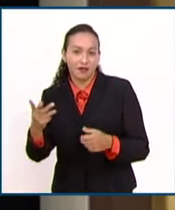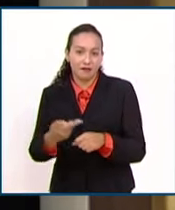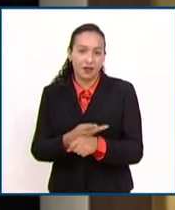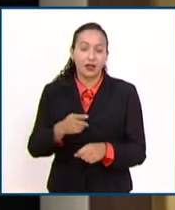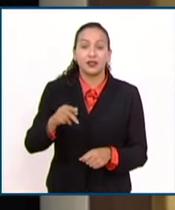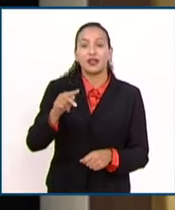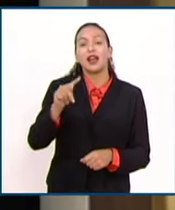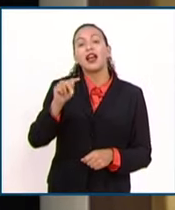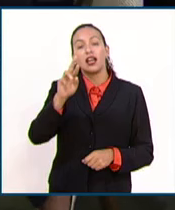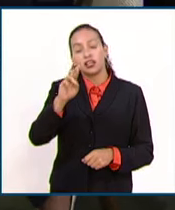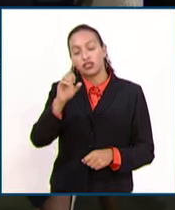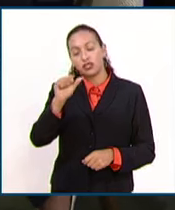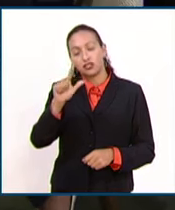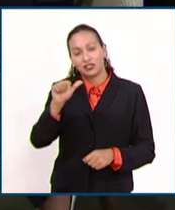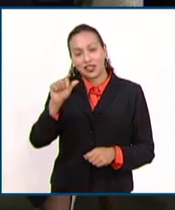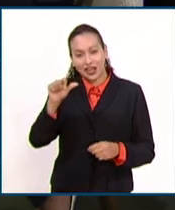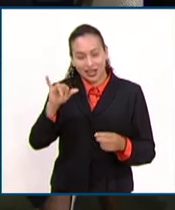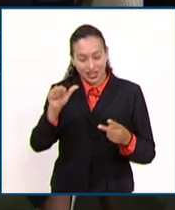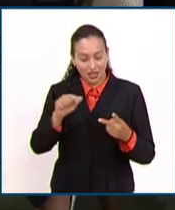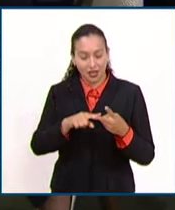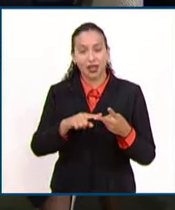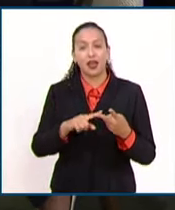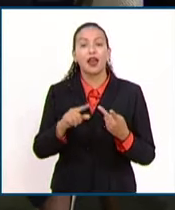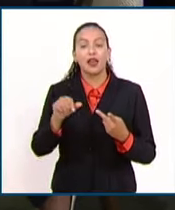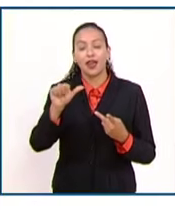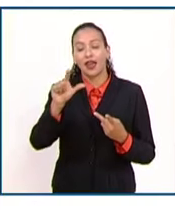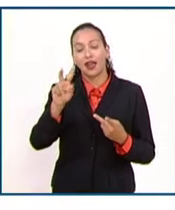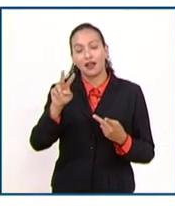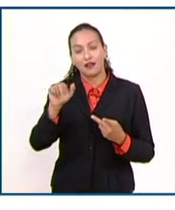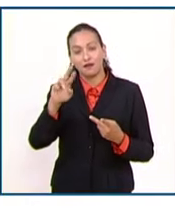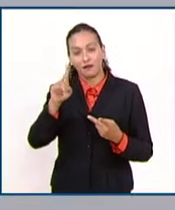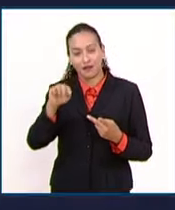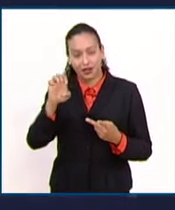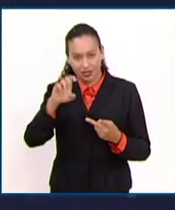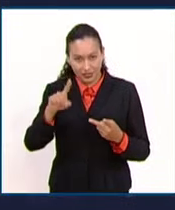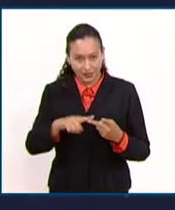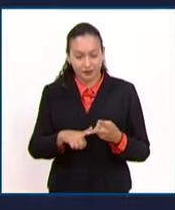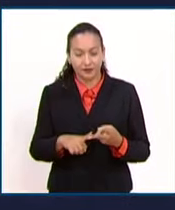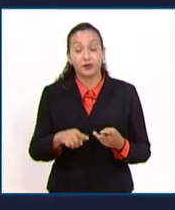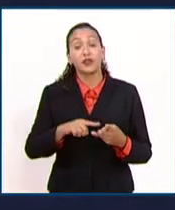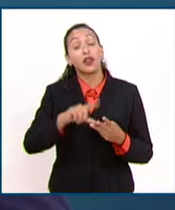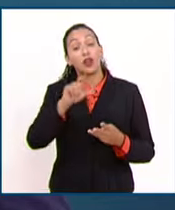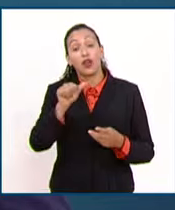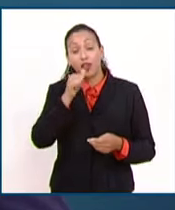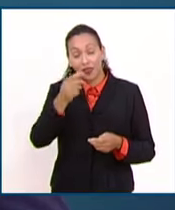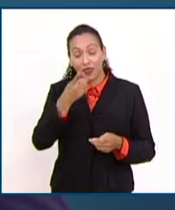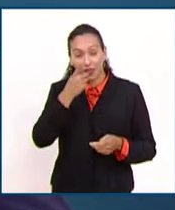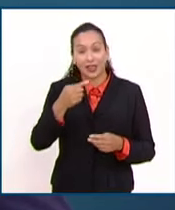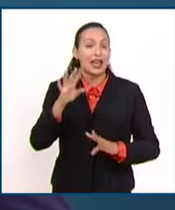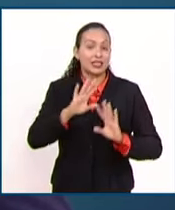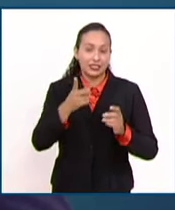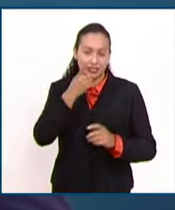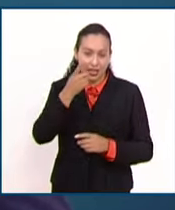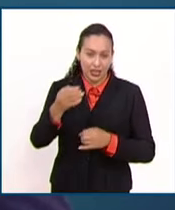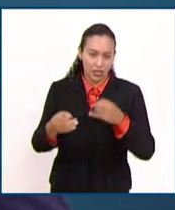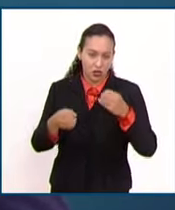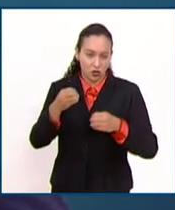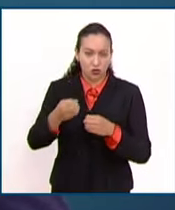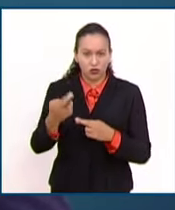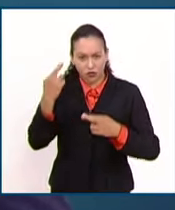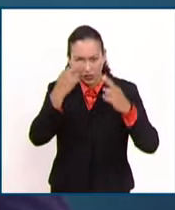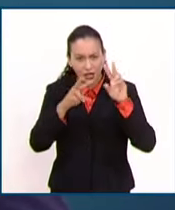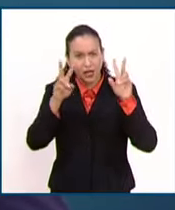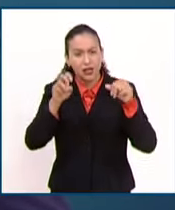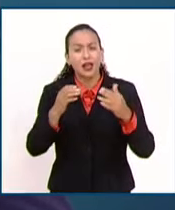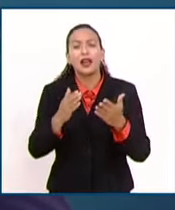Méndez López y Abigail Ocampo Álvarez. Y el miércoles, en Ya lo dijo la Corte, se revisará la sentencia en materia de acceso